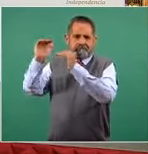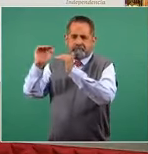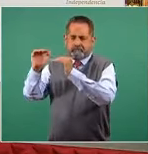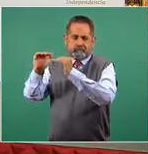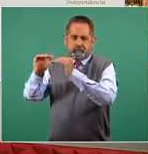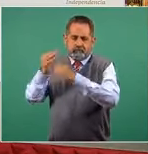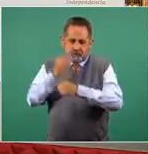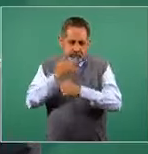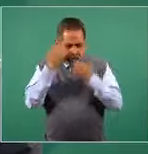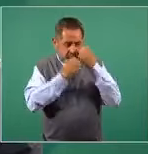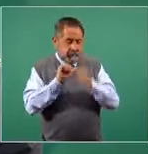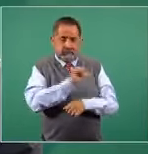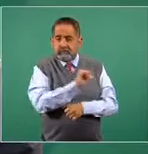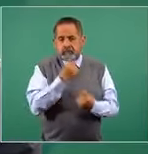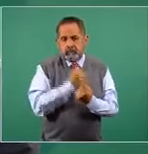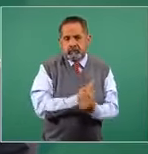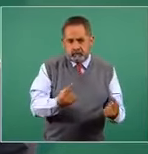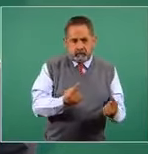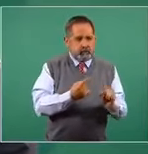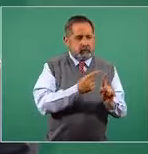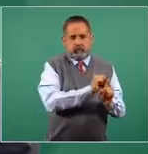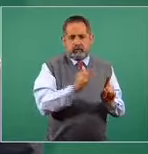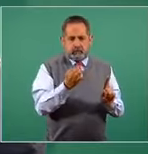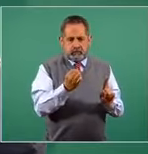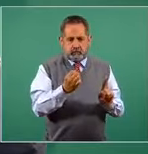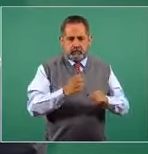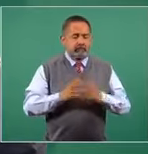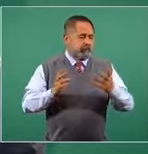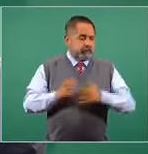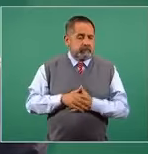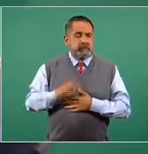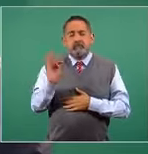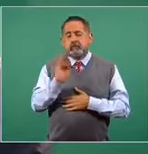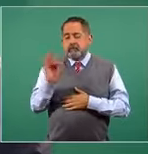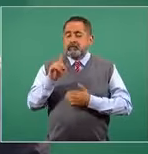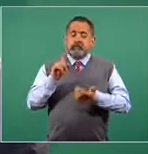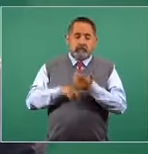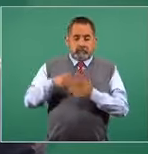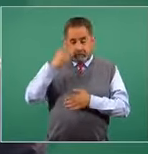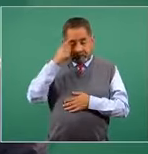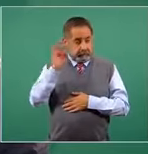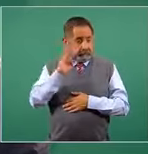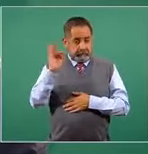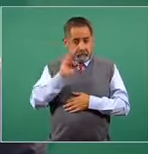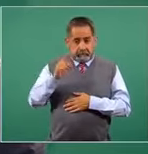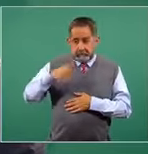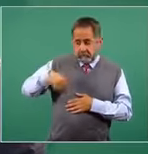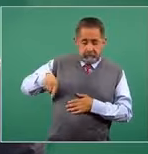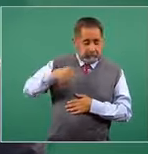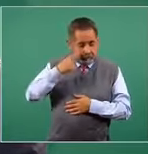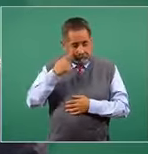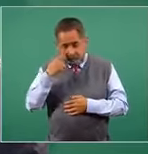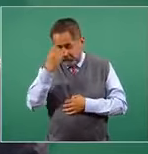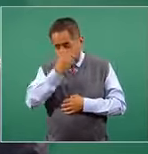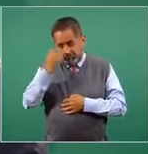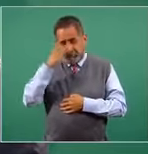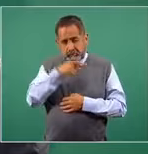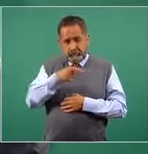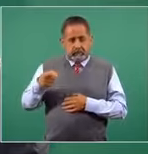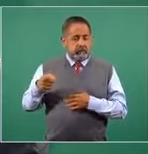los mapeos que tenemos de cobertura vacunal, si se redujera en un momento dado